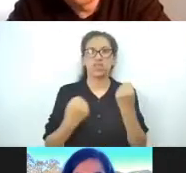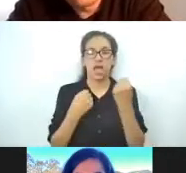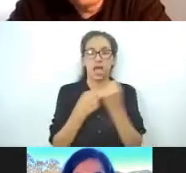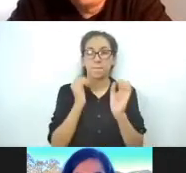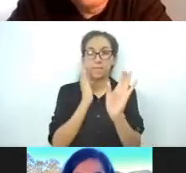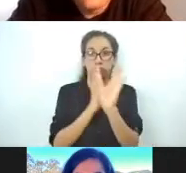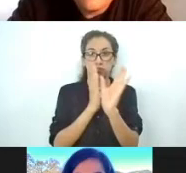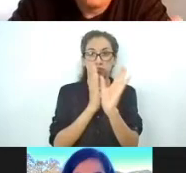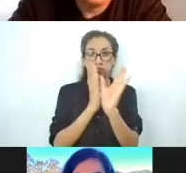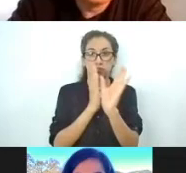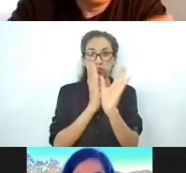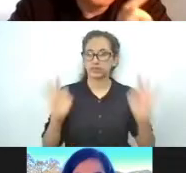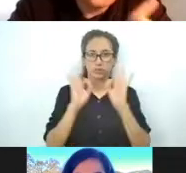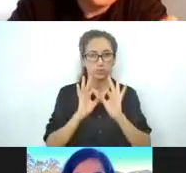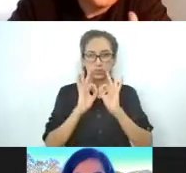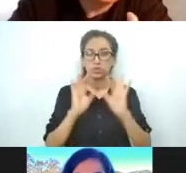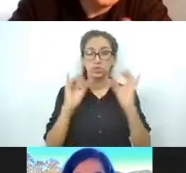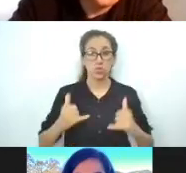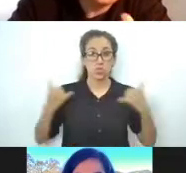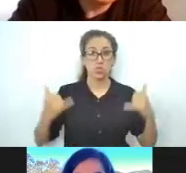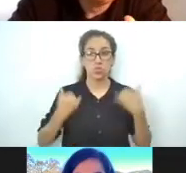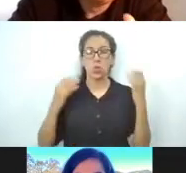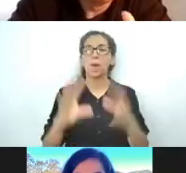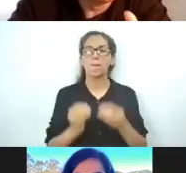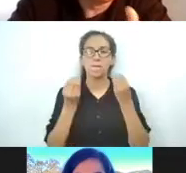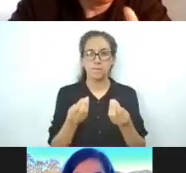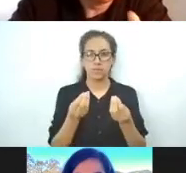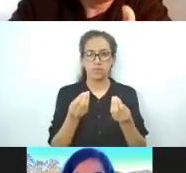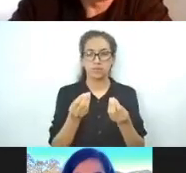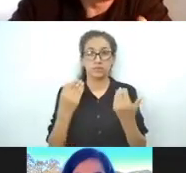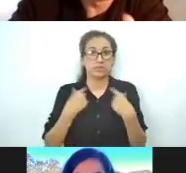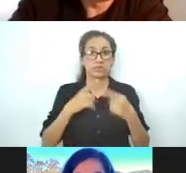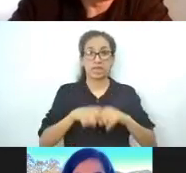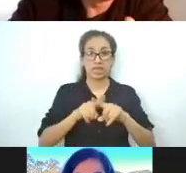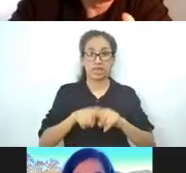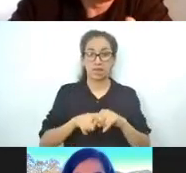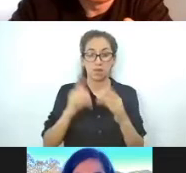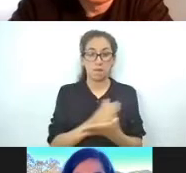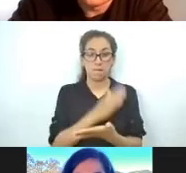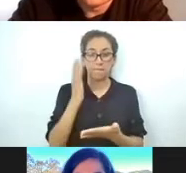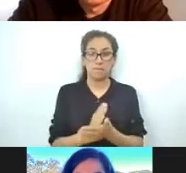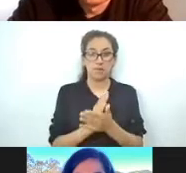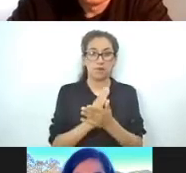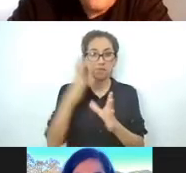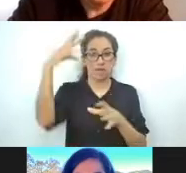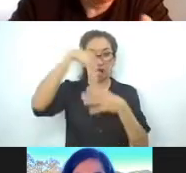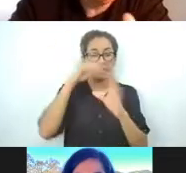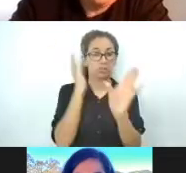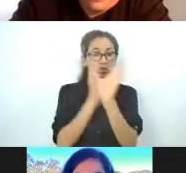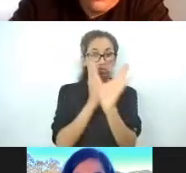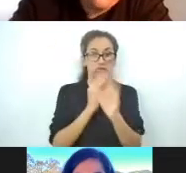es indispensable en los jóvenes porque tenemos una alta probabilidad de que el problema sea psicológico.